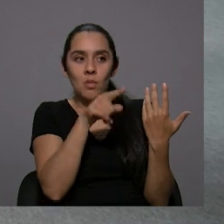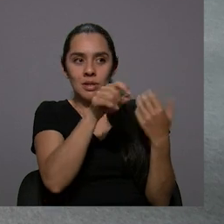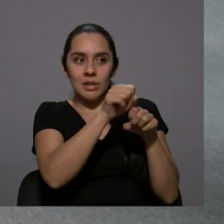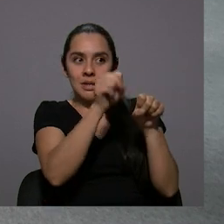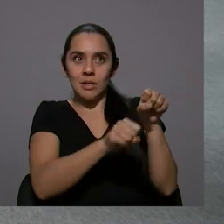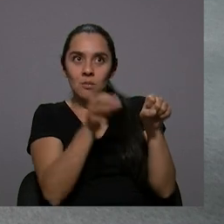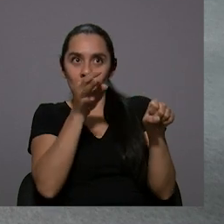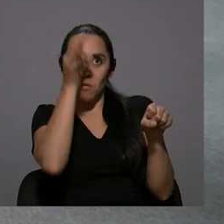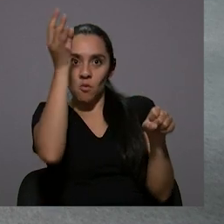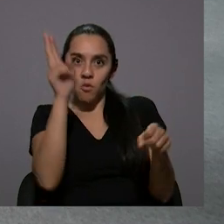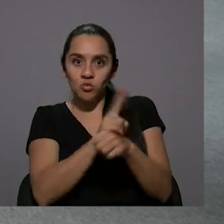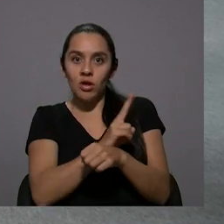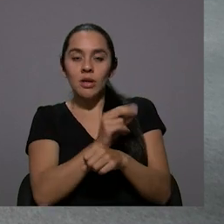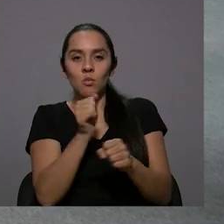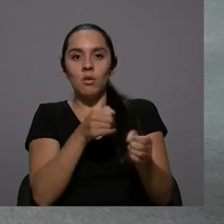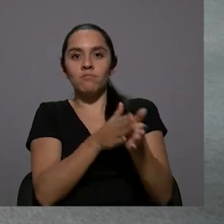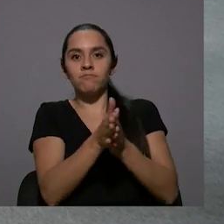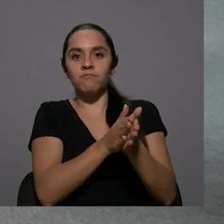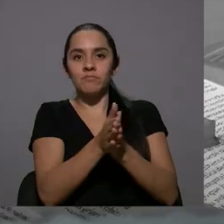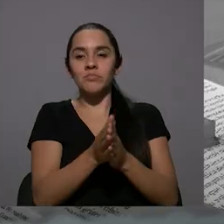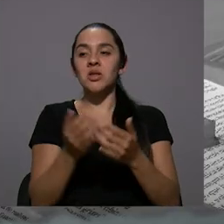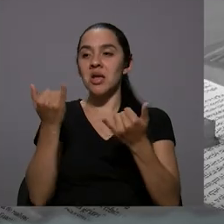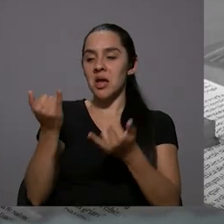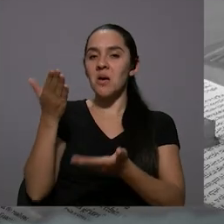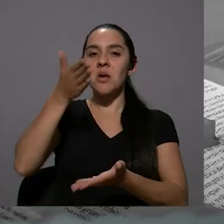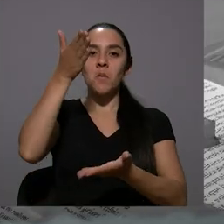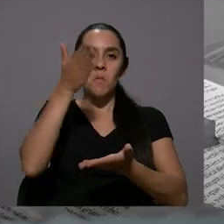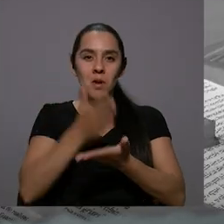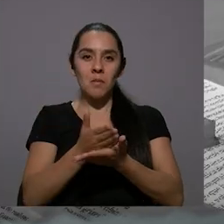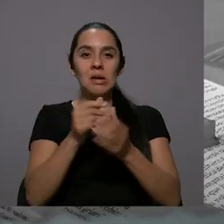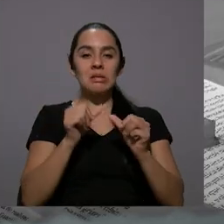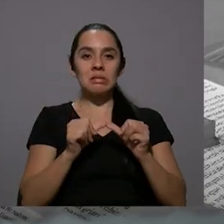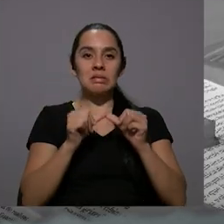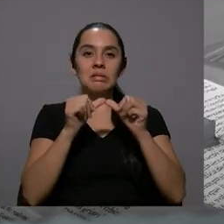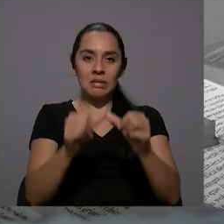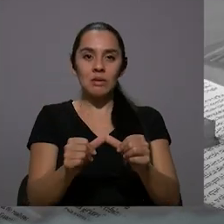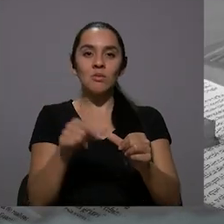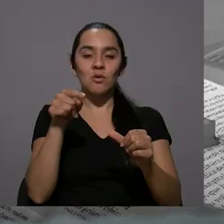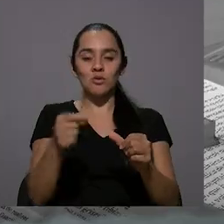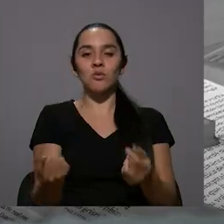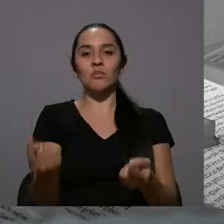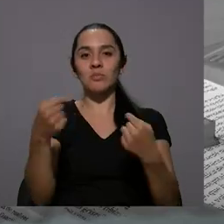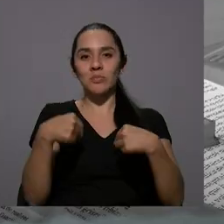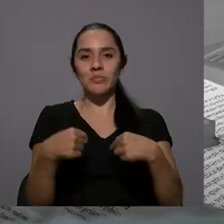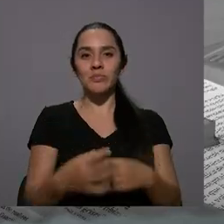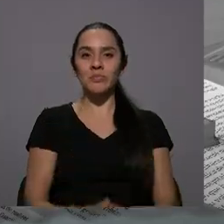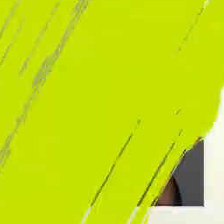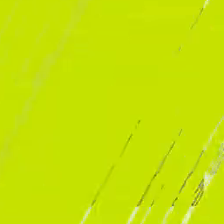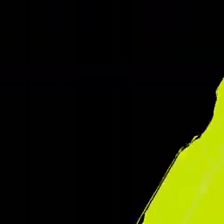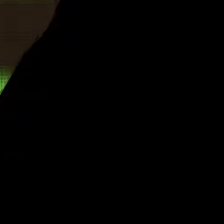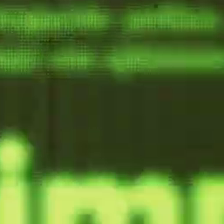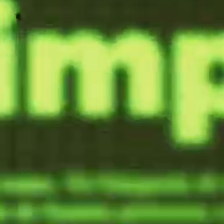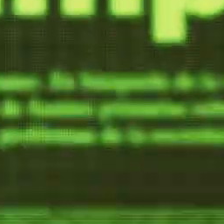con este sistema en el futuro y podamos aprovecharlas vamos a hacer una pausa y enseguida estamos de